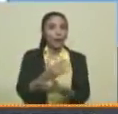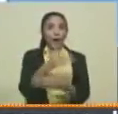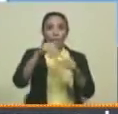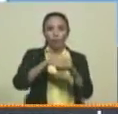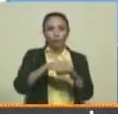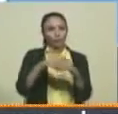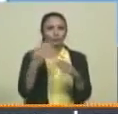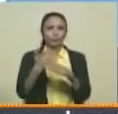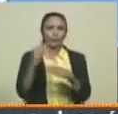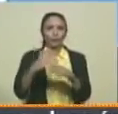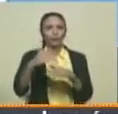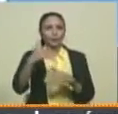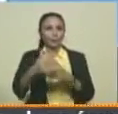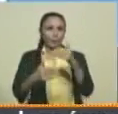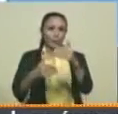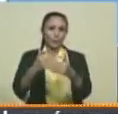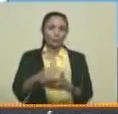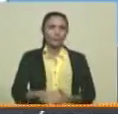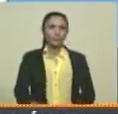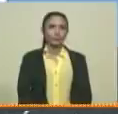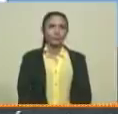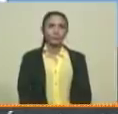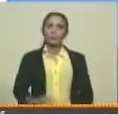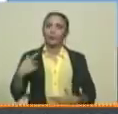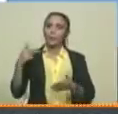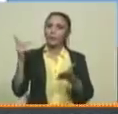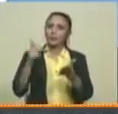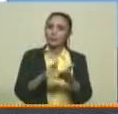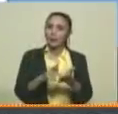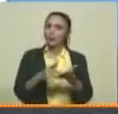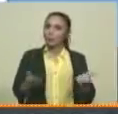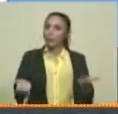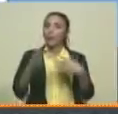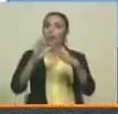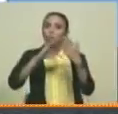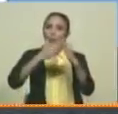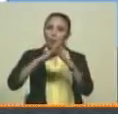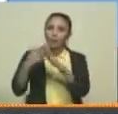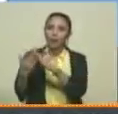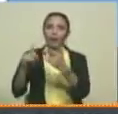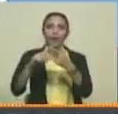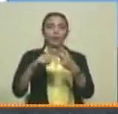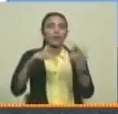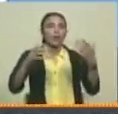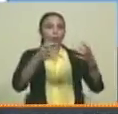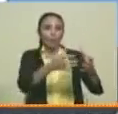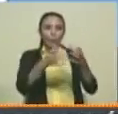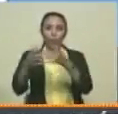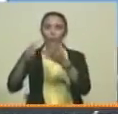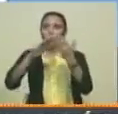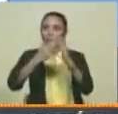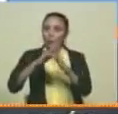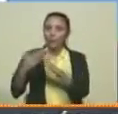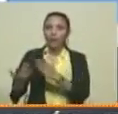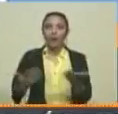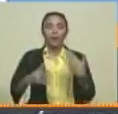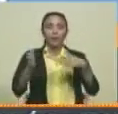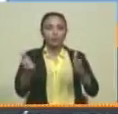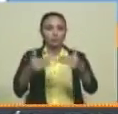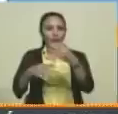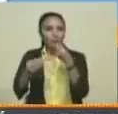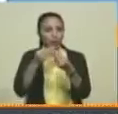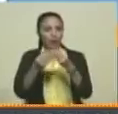voto, a ejercerlo participando en su comunidad, en el Consejo Comunal, en el CLAP,